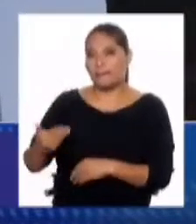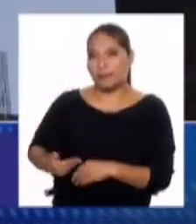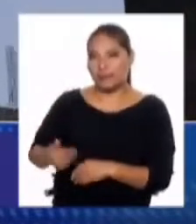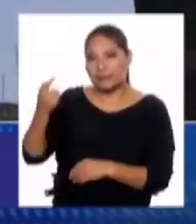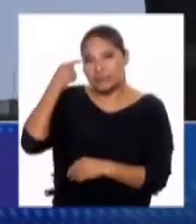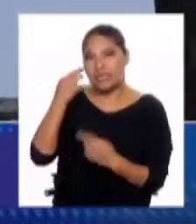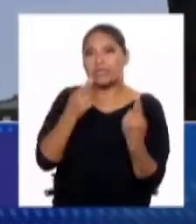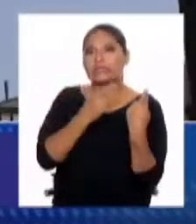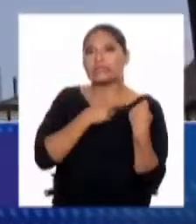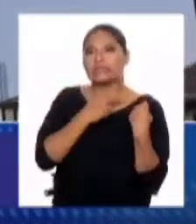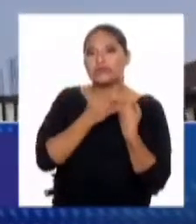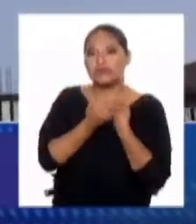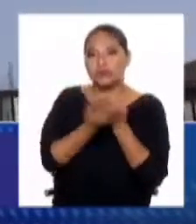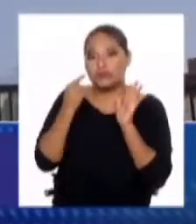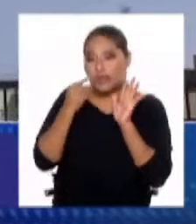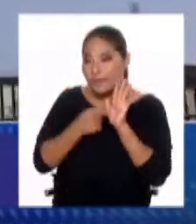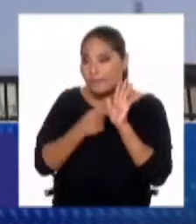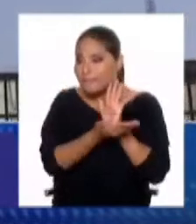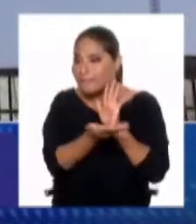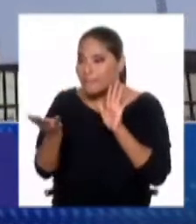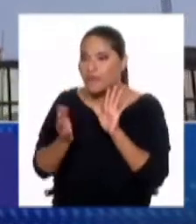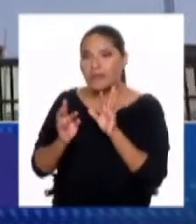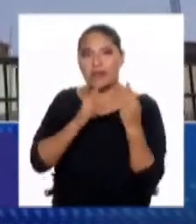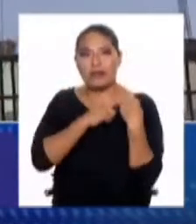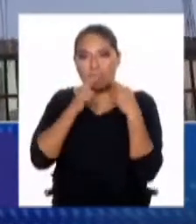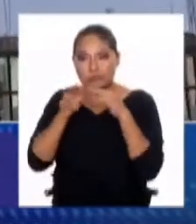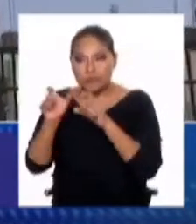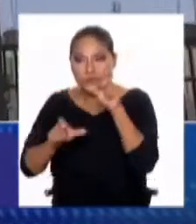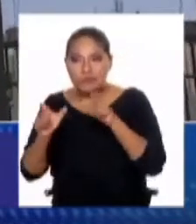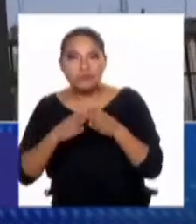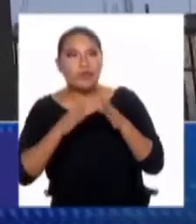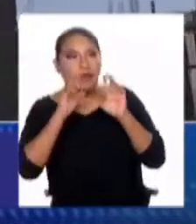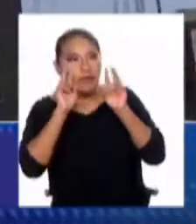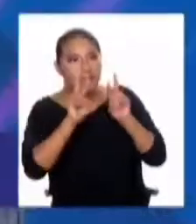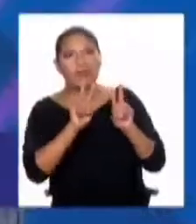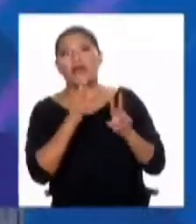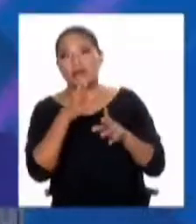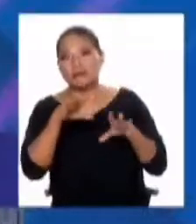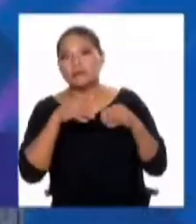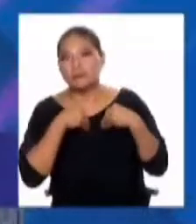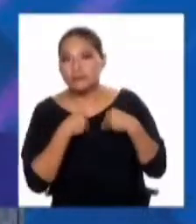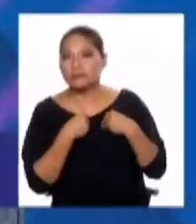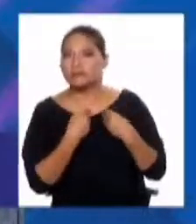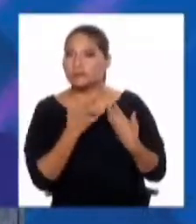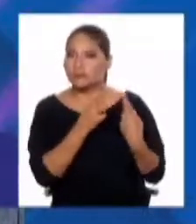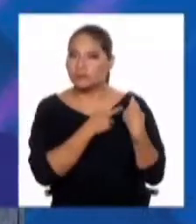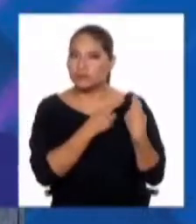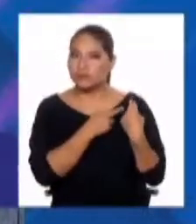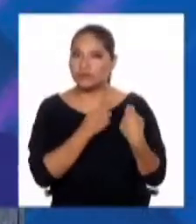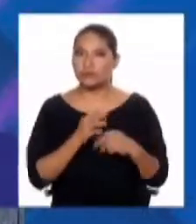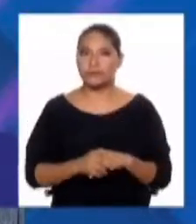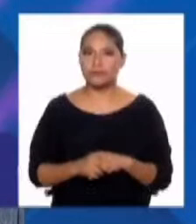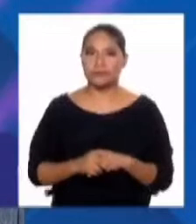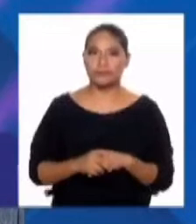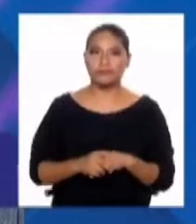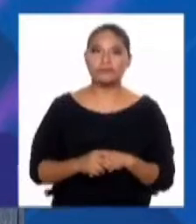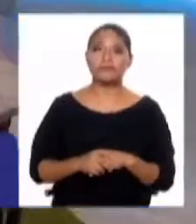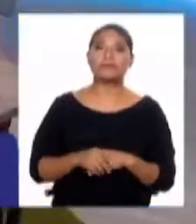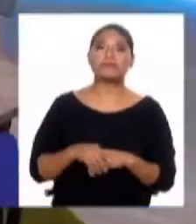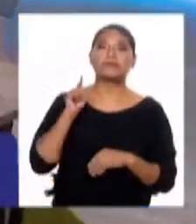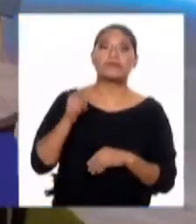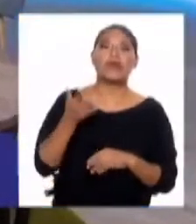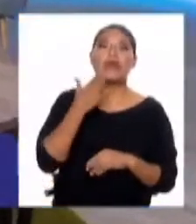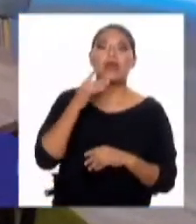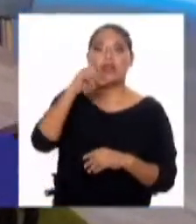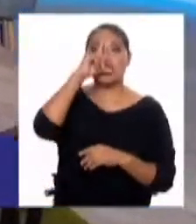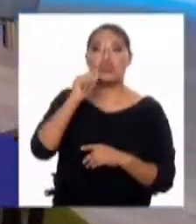responsabilidad frente a ellos y tiene que descargarla. ¿Y a quién podría perjudicar este Hay